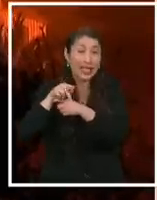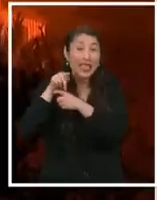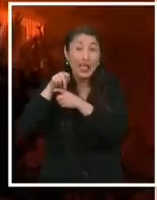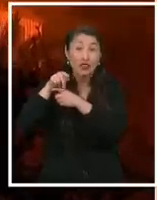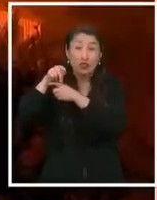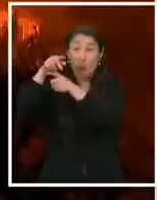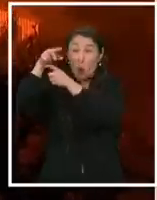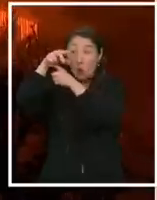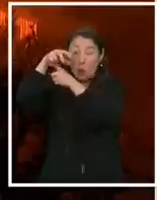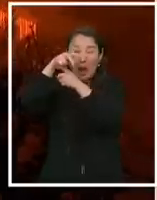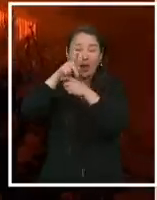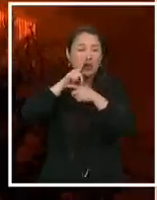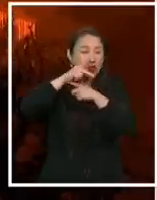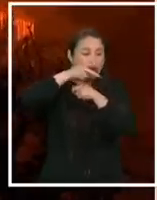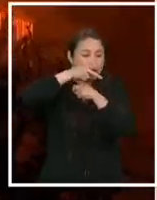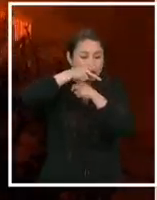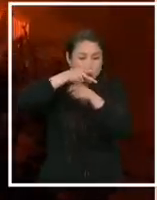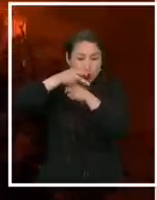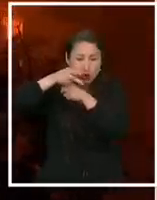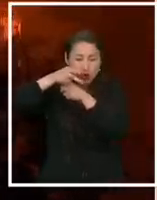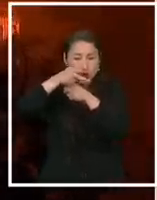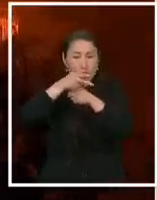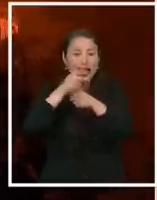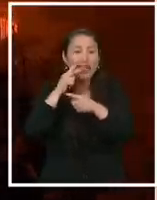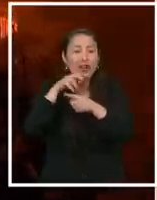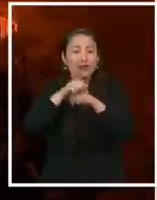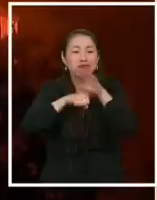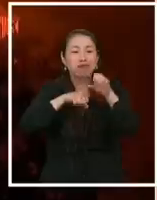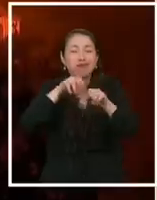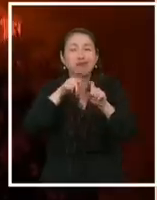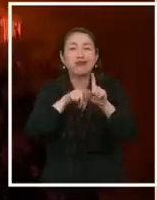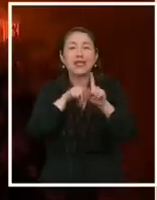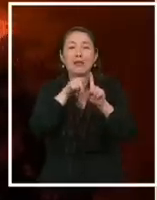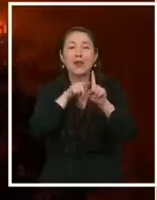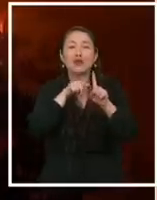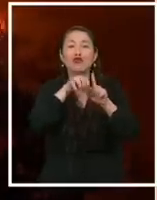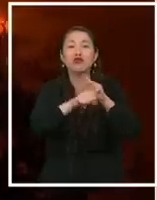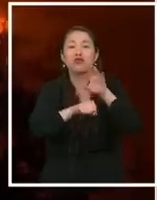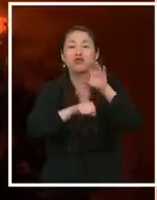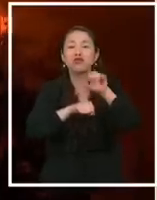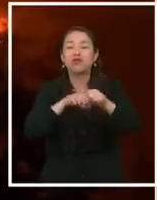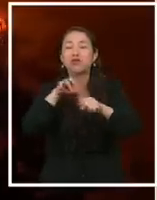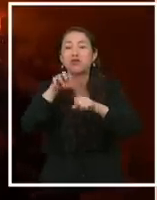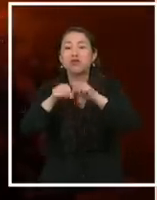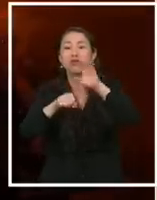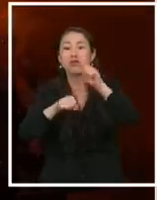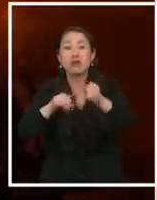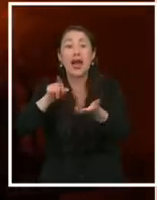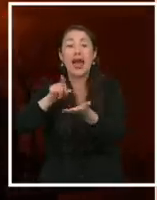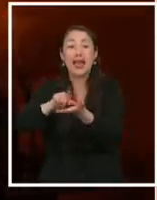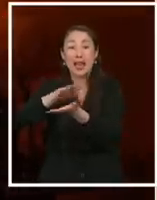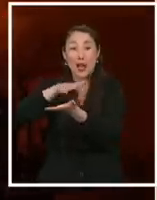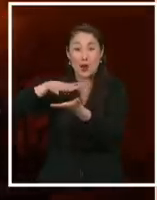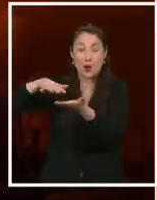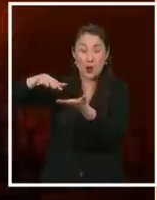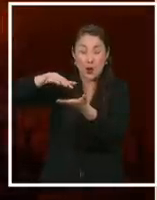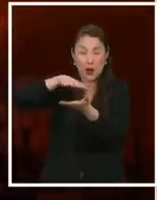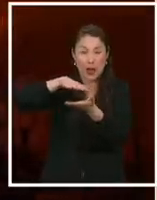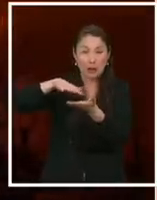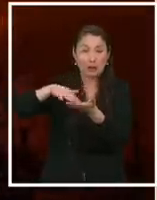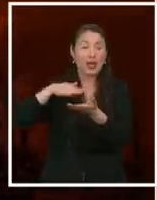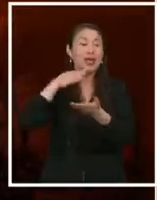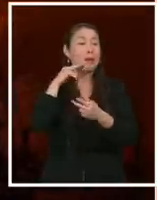cámara térmica para inspeccionar la zona. ¿Qué quiere decir esto? Que van a ver la temperatura que hay en el sector, van a analizar las